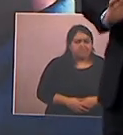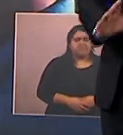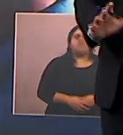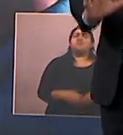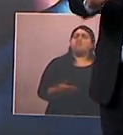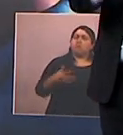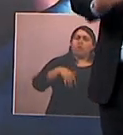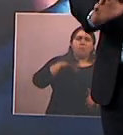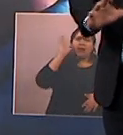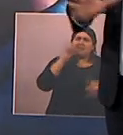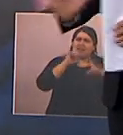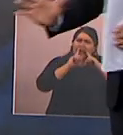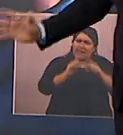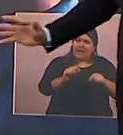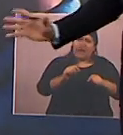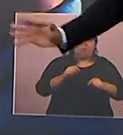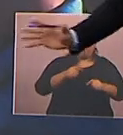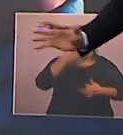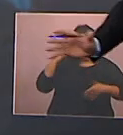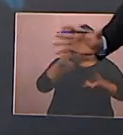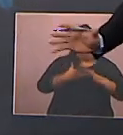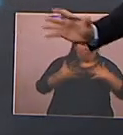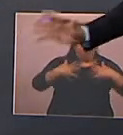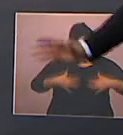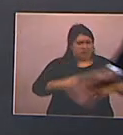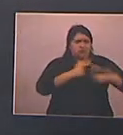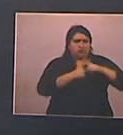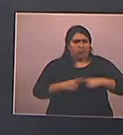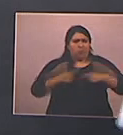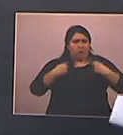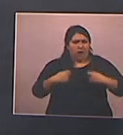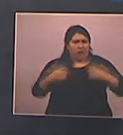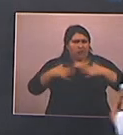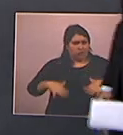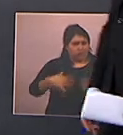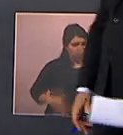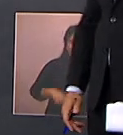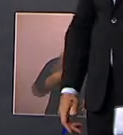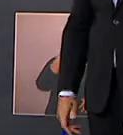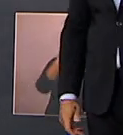Antenas, donde las mujeres y los hombres del barrio están tratando de impedir que se instale una banda narco.